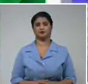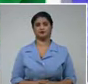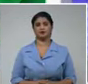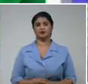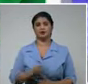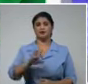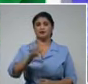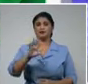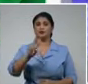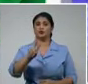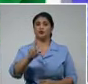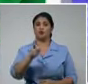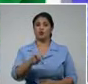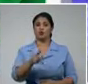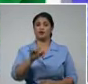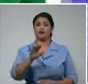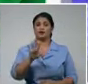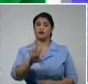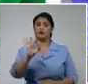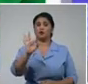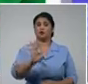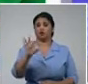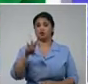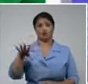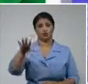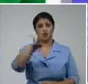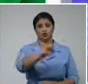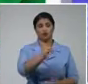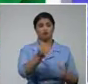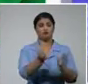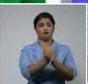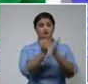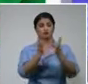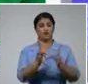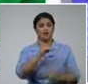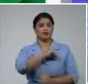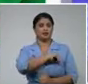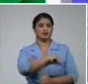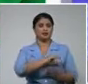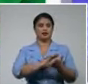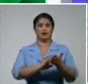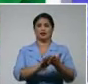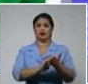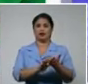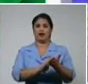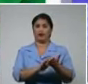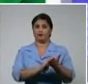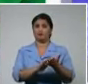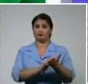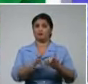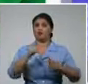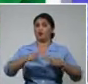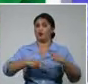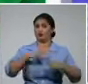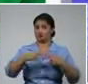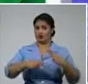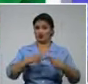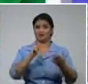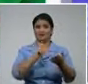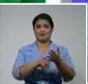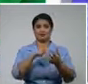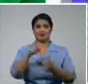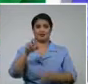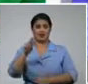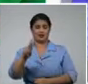52,5% de los 772 casos diagnosticados fueron asintomáticos en el momento del diagnóstico. Este es